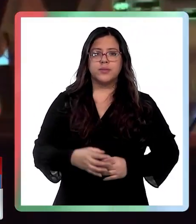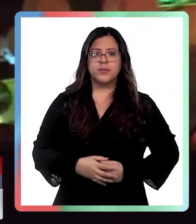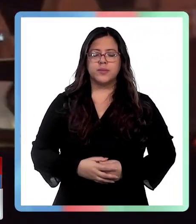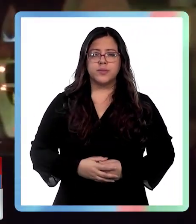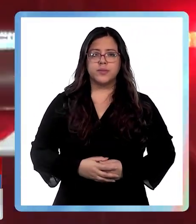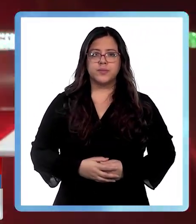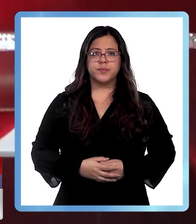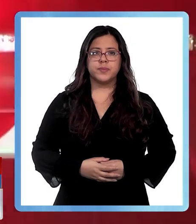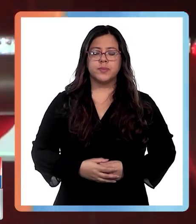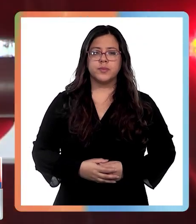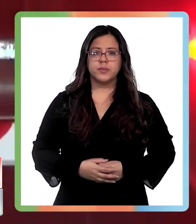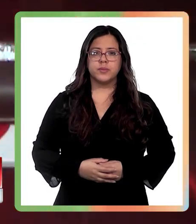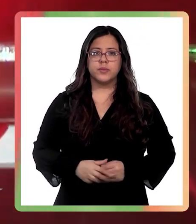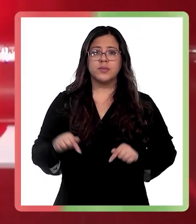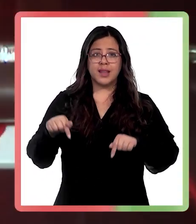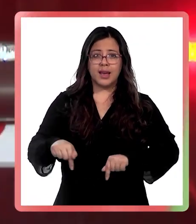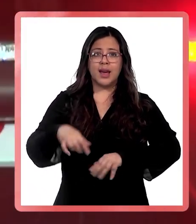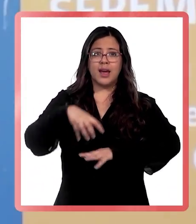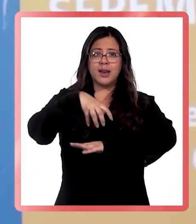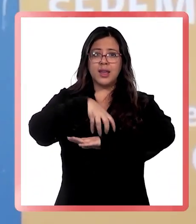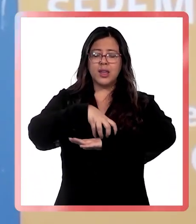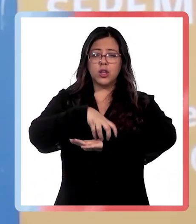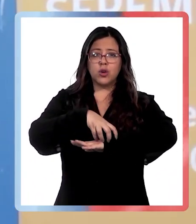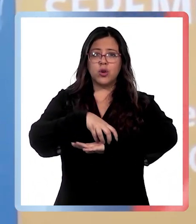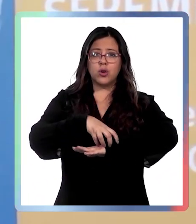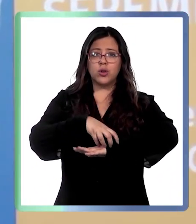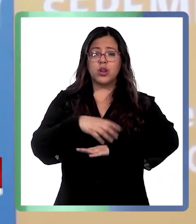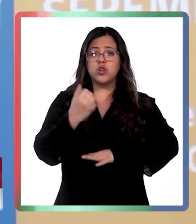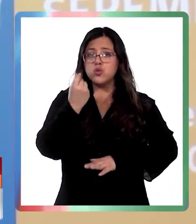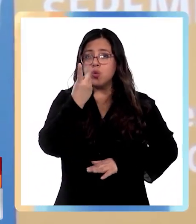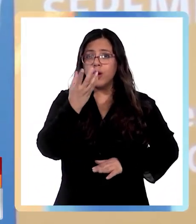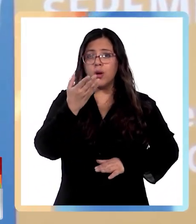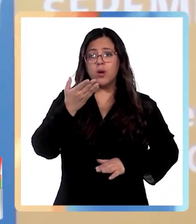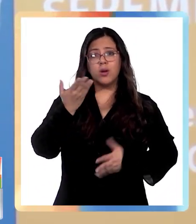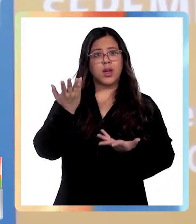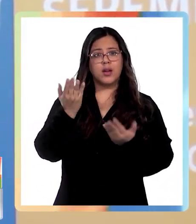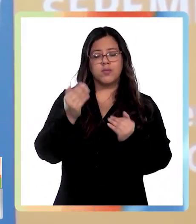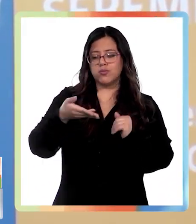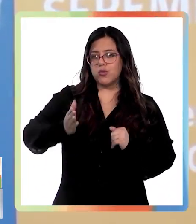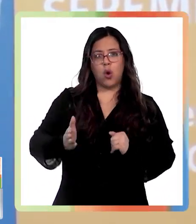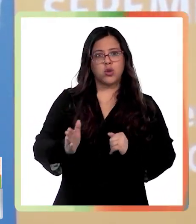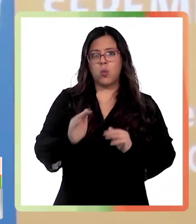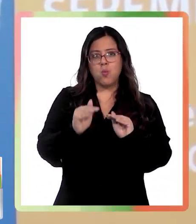delito. En nuestra región las cifras se han mantenido.